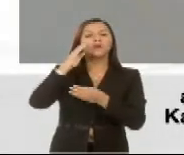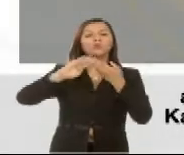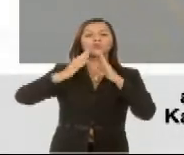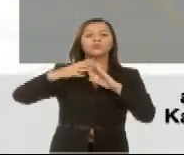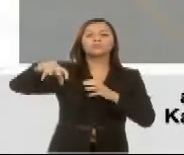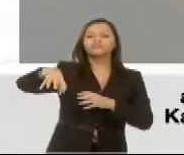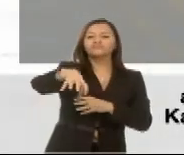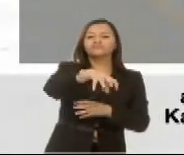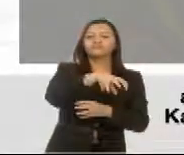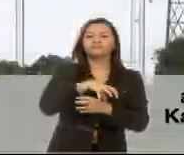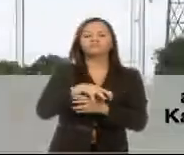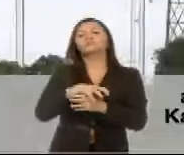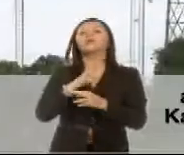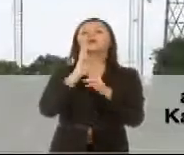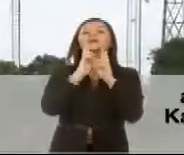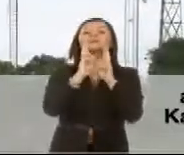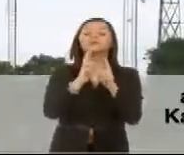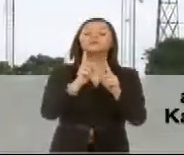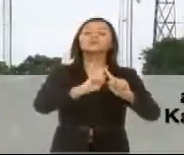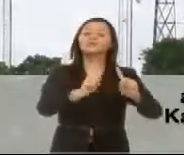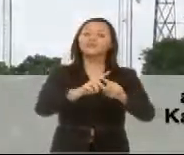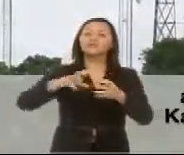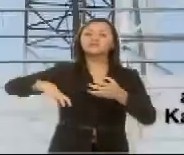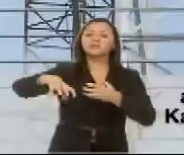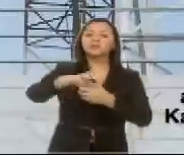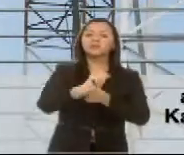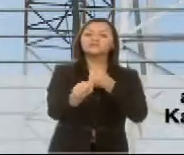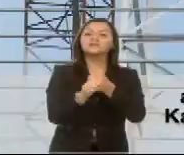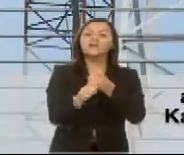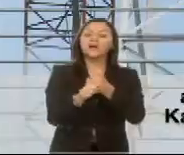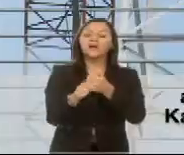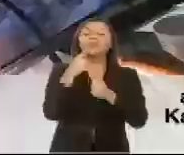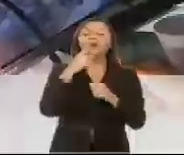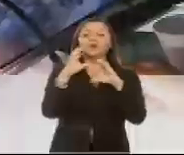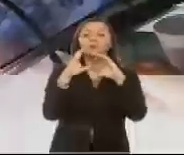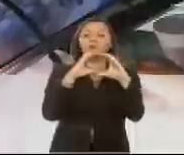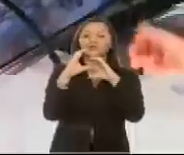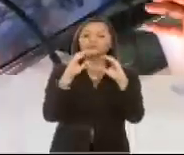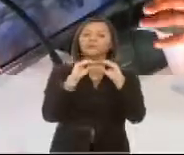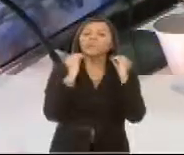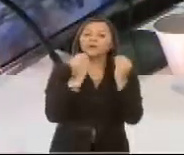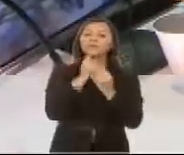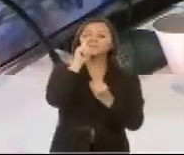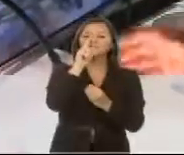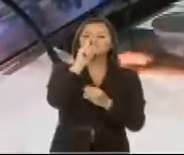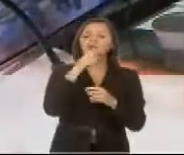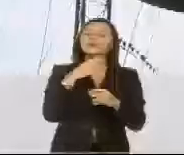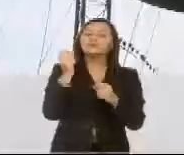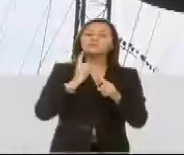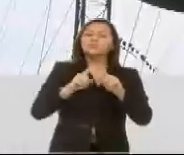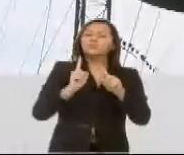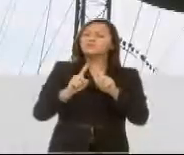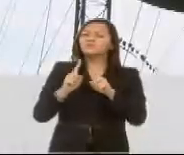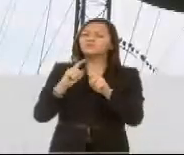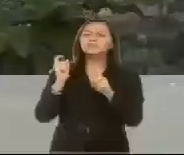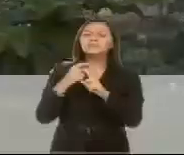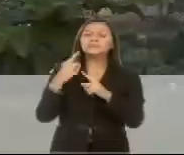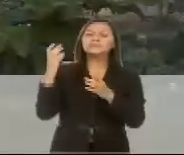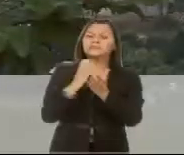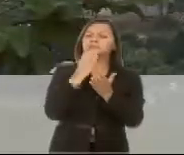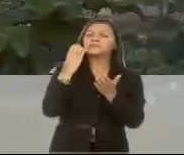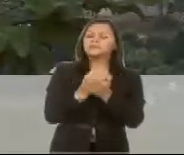34% para los comunitarios. Esta es una respuesta a varios sectores allegados a la comunicación y organizaciones indígenas que en diversas